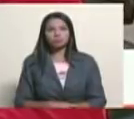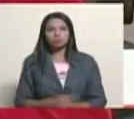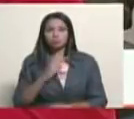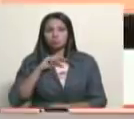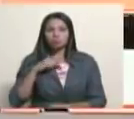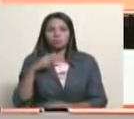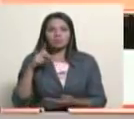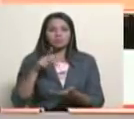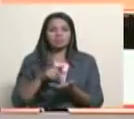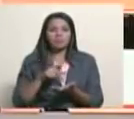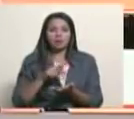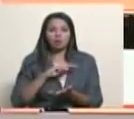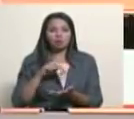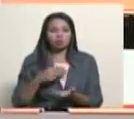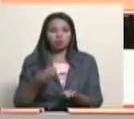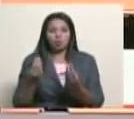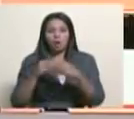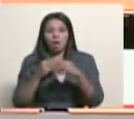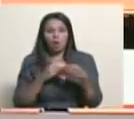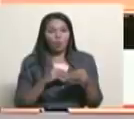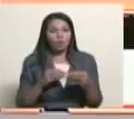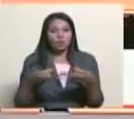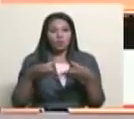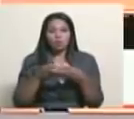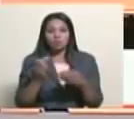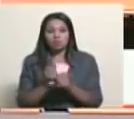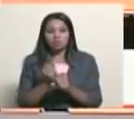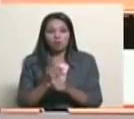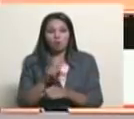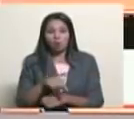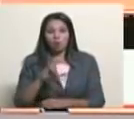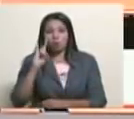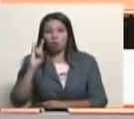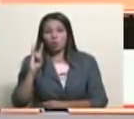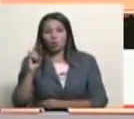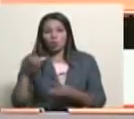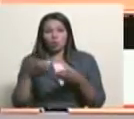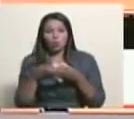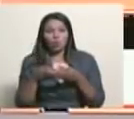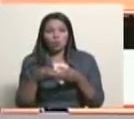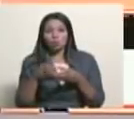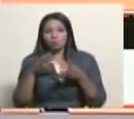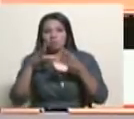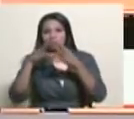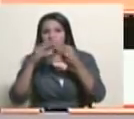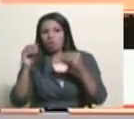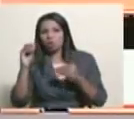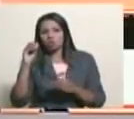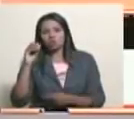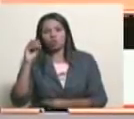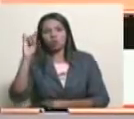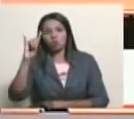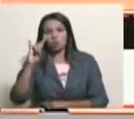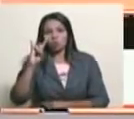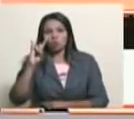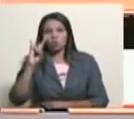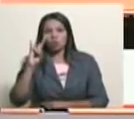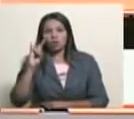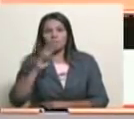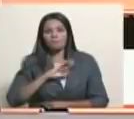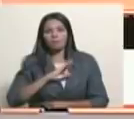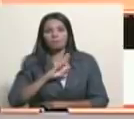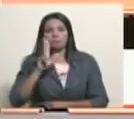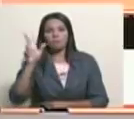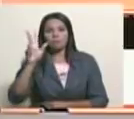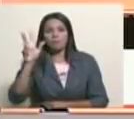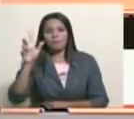participar ya en esta conversación, en esta reunión de trabajo de hoy lunes, la reunión de todos los lunes del Partido